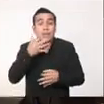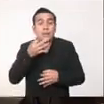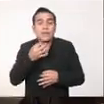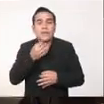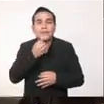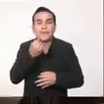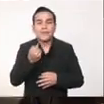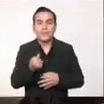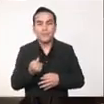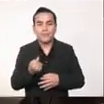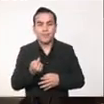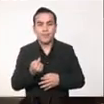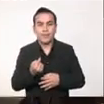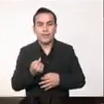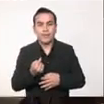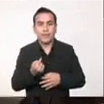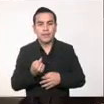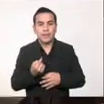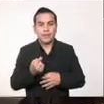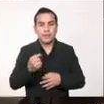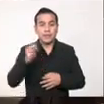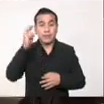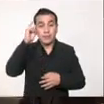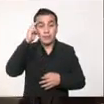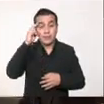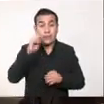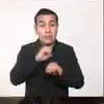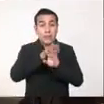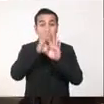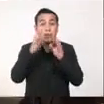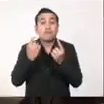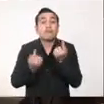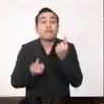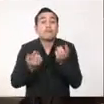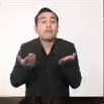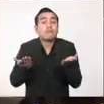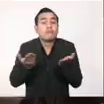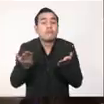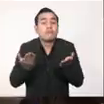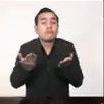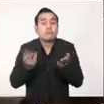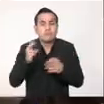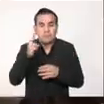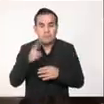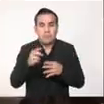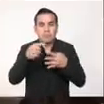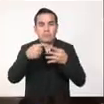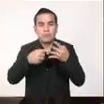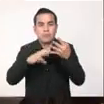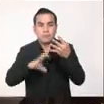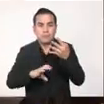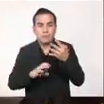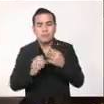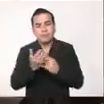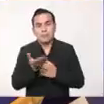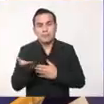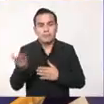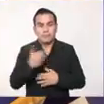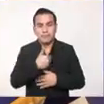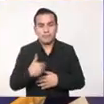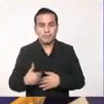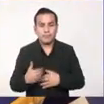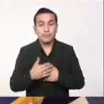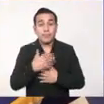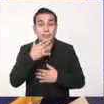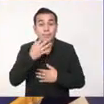tiene un nivel, dice las sentencias de la sala, igual que el texto constitucional. Y hay más, pero, perdón. No,